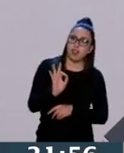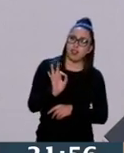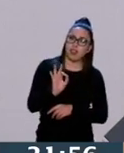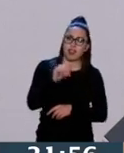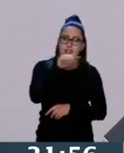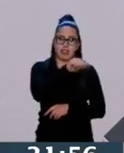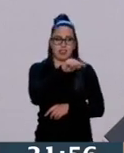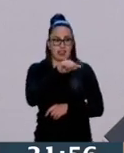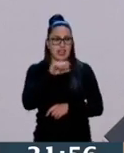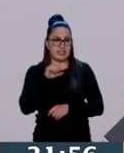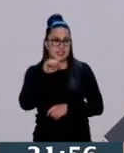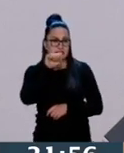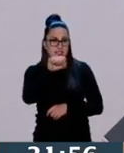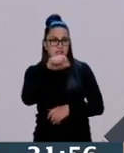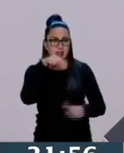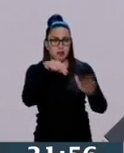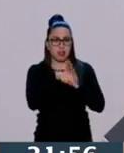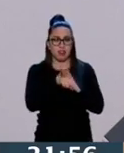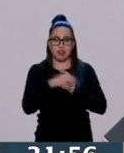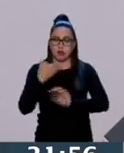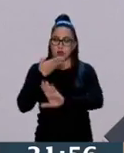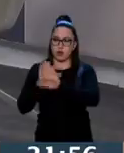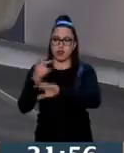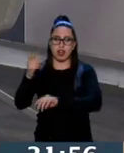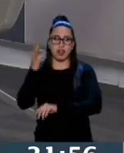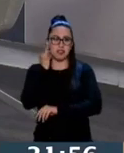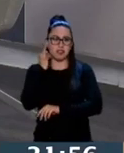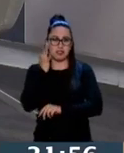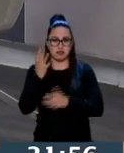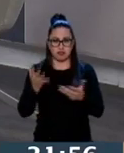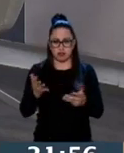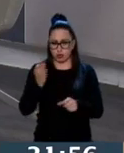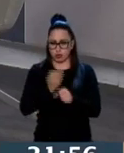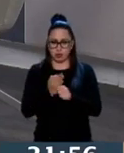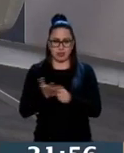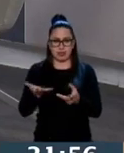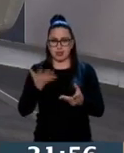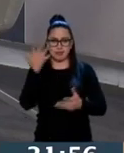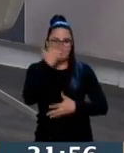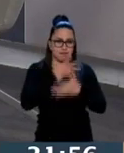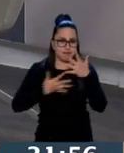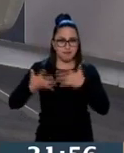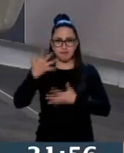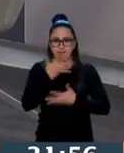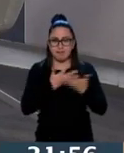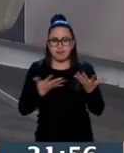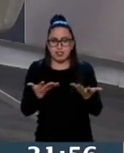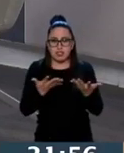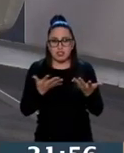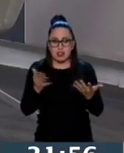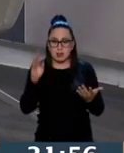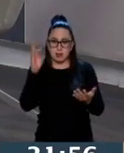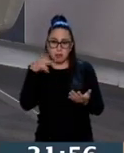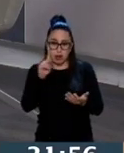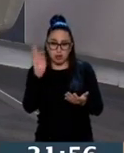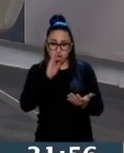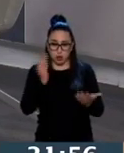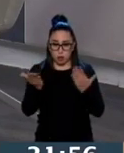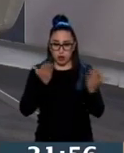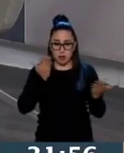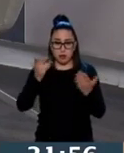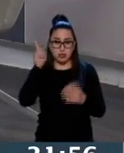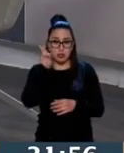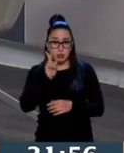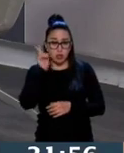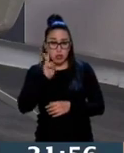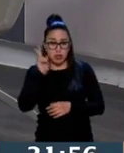del líder del sindicato, pues de repente si nos ponemos frente a lo que son las evidencias técnicas, porque incluso él